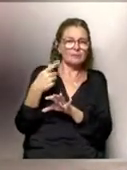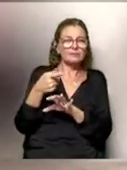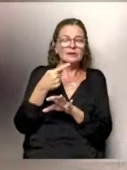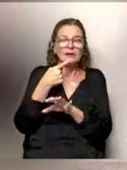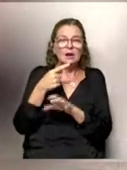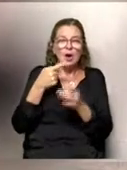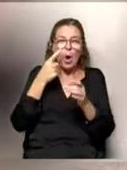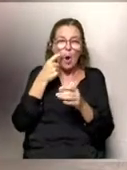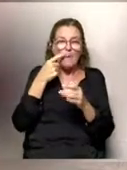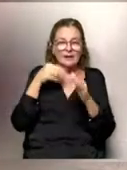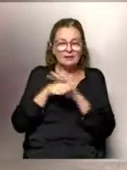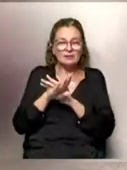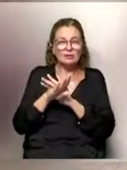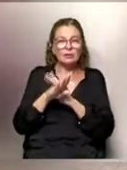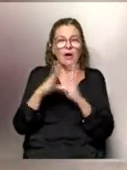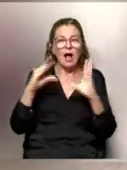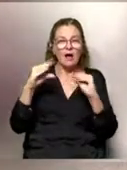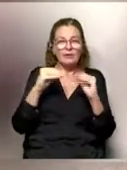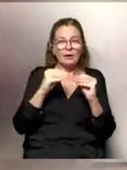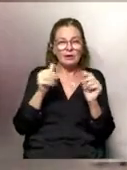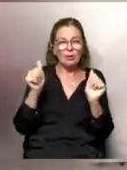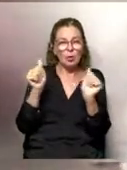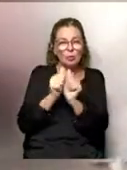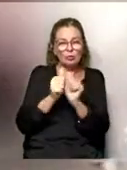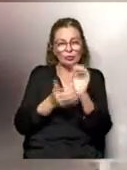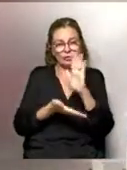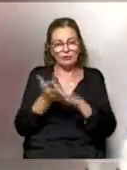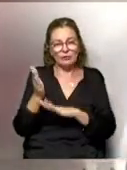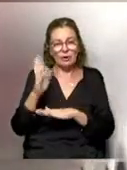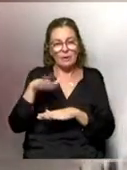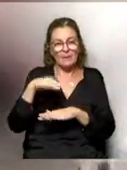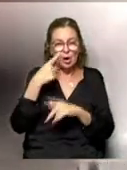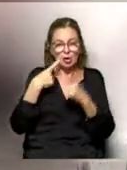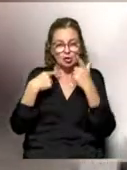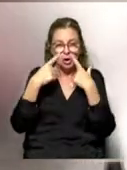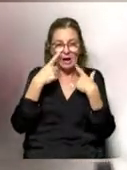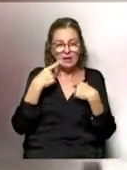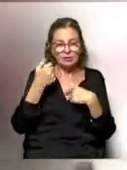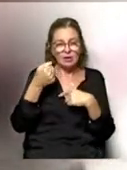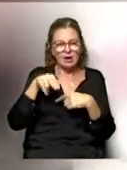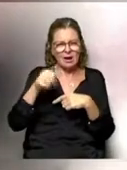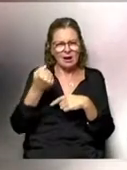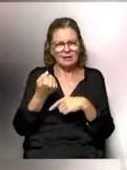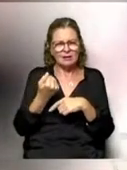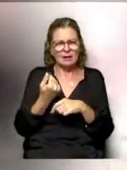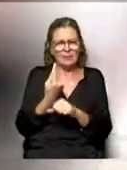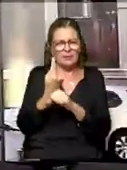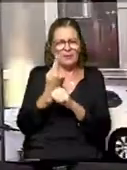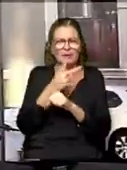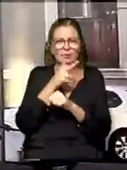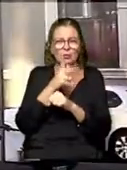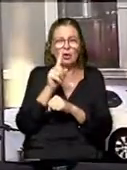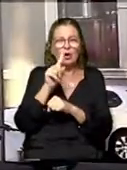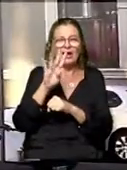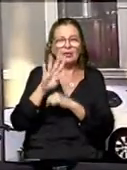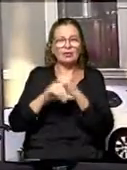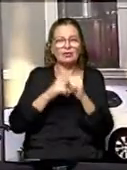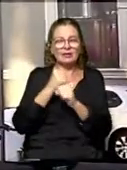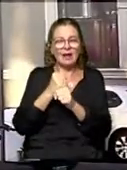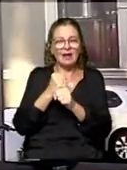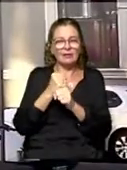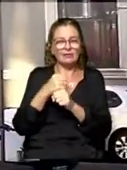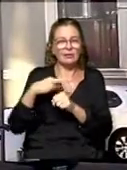a la casa, habló con Ángel y se fueron juntos, el menor llorando. Ana tuvo el primero de sus hijos a los 14 años en una